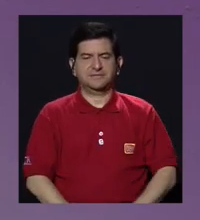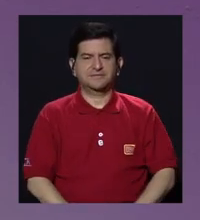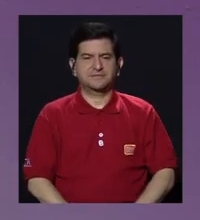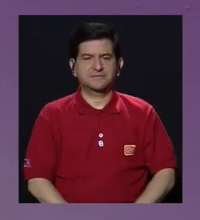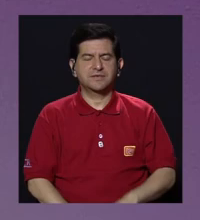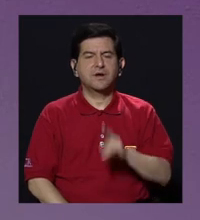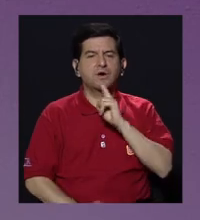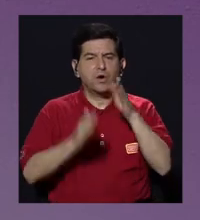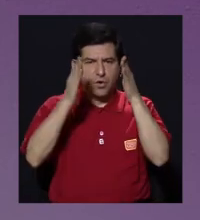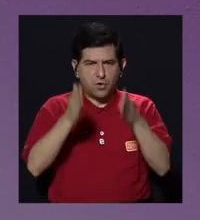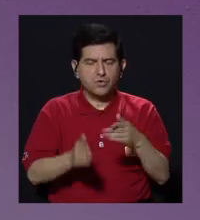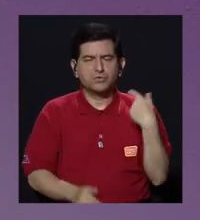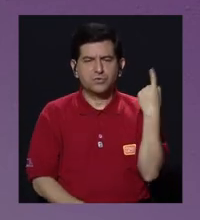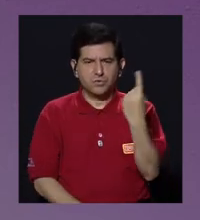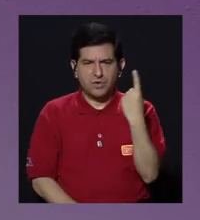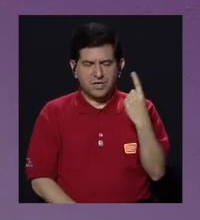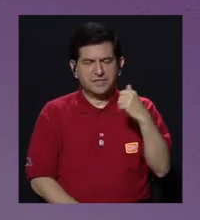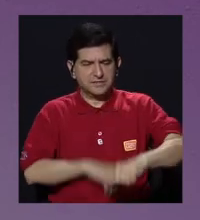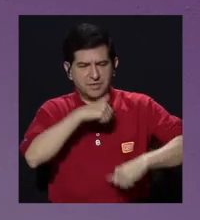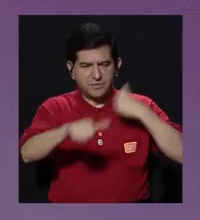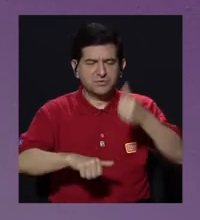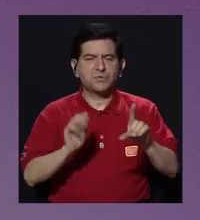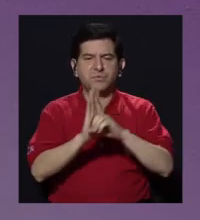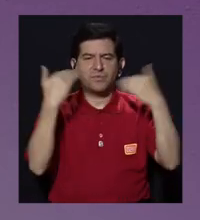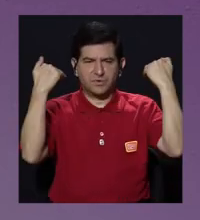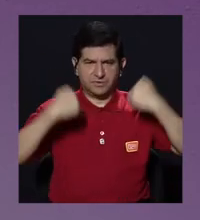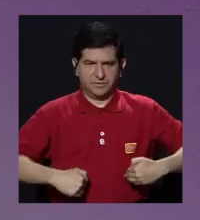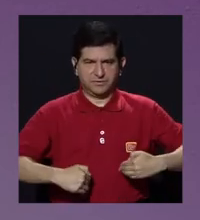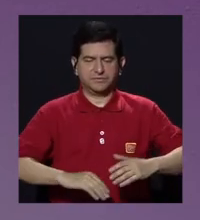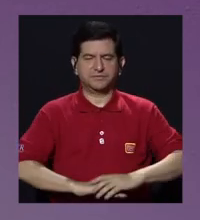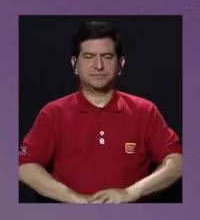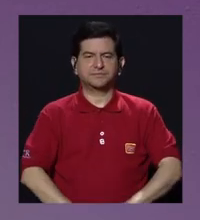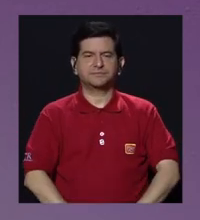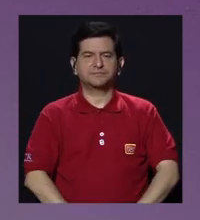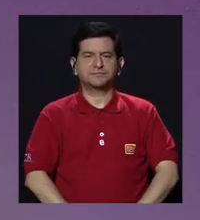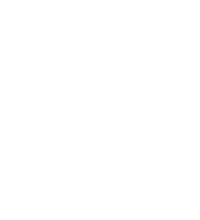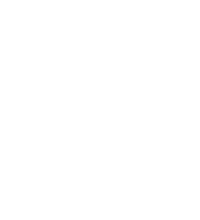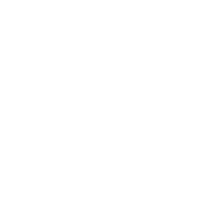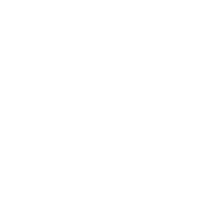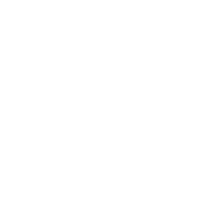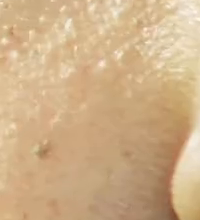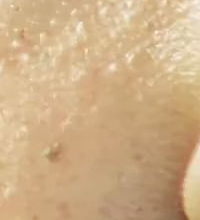Cáceres, una hondureña que siempre luchó por los derechos humanos.